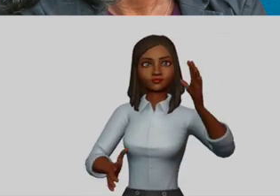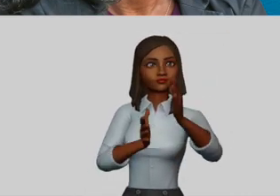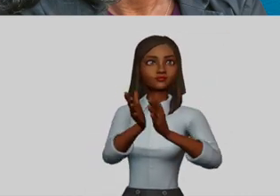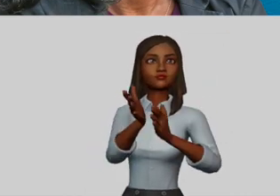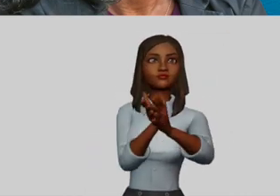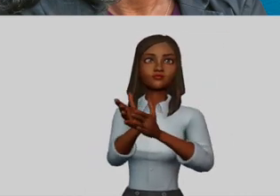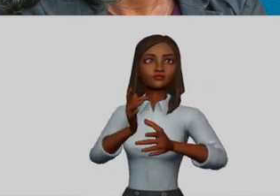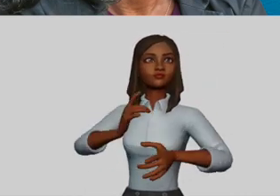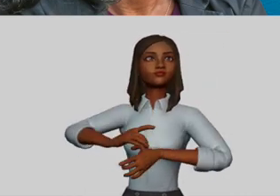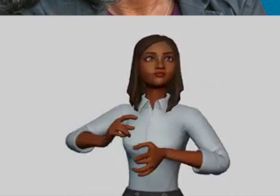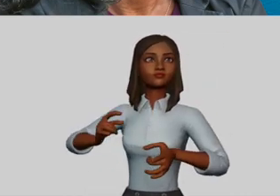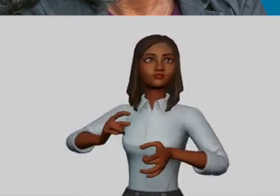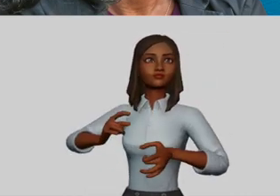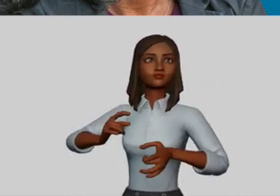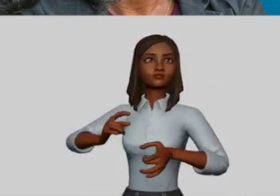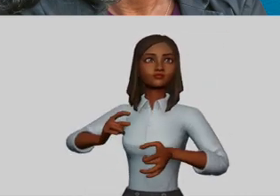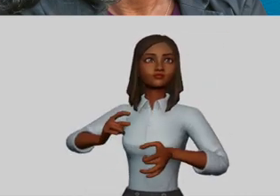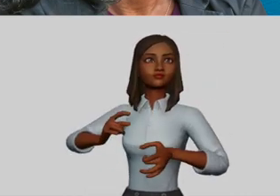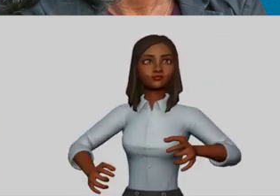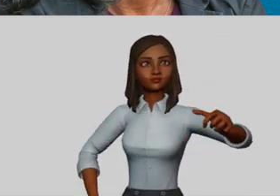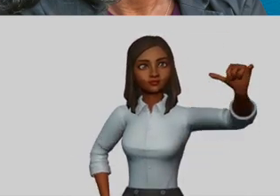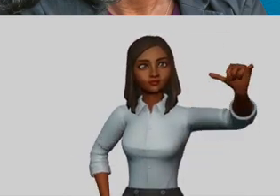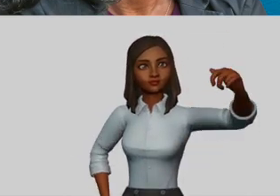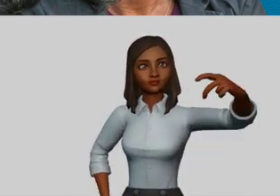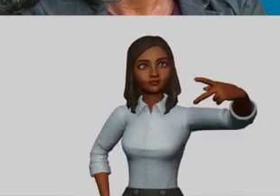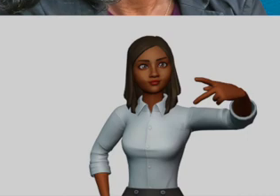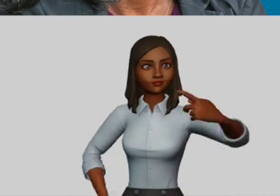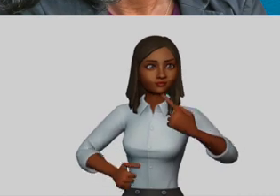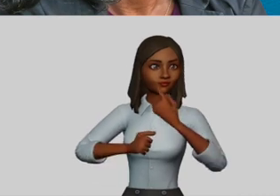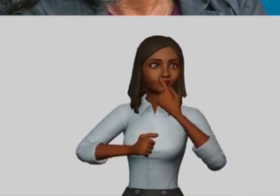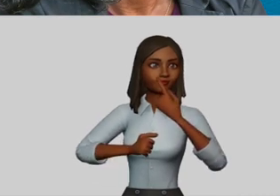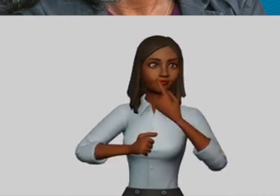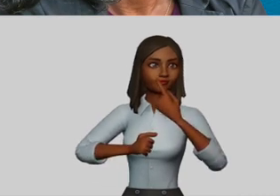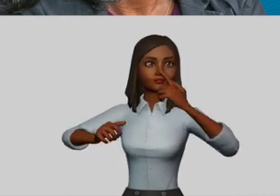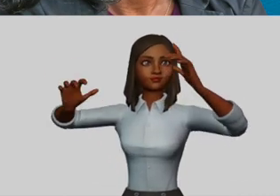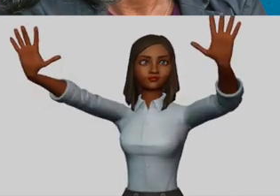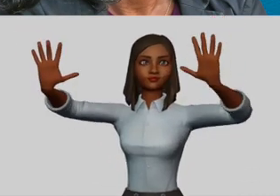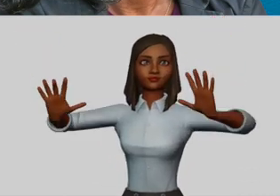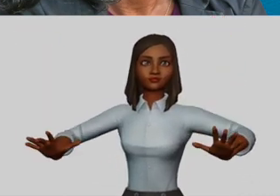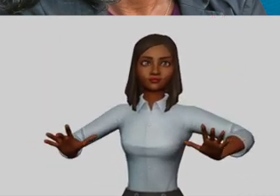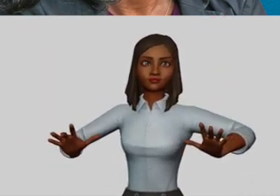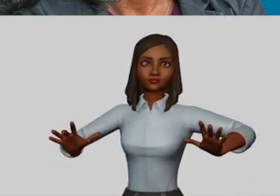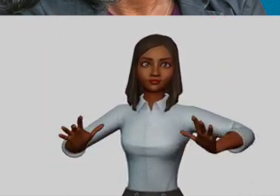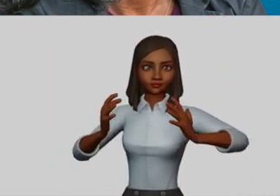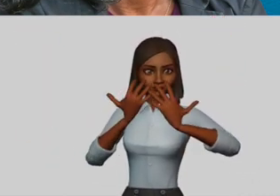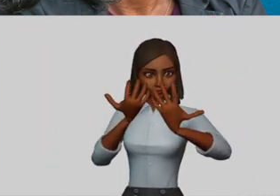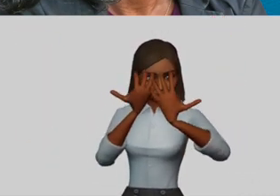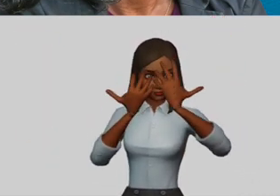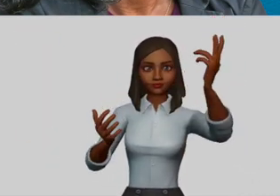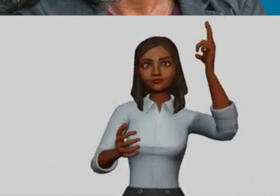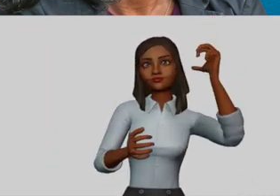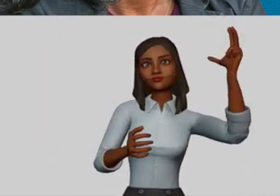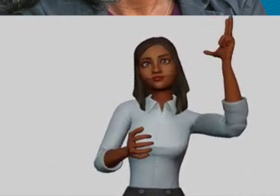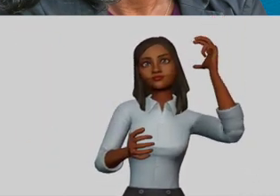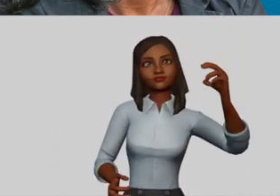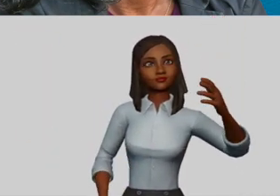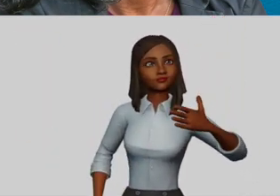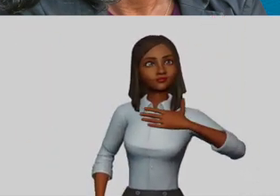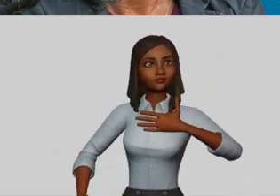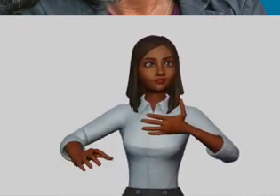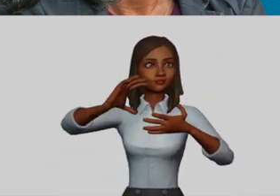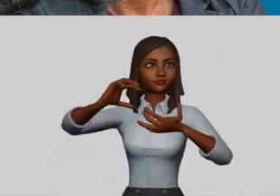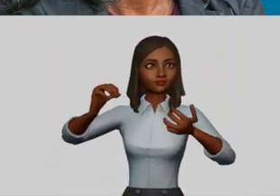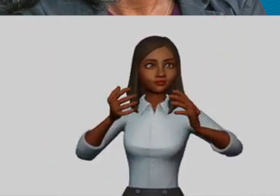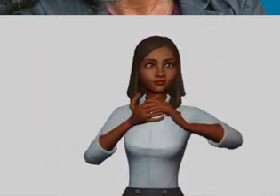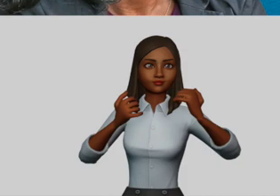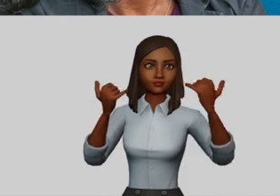las escuchas de Dominicans in Tech. Bueno, gracias a todos por escuchar mi historia hoy. Lo que quiero